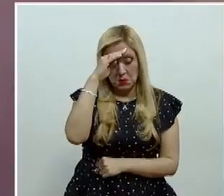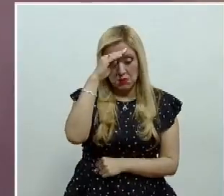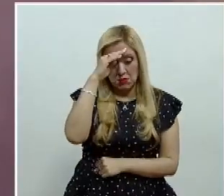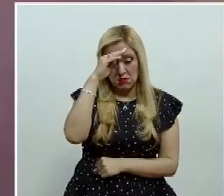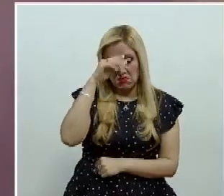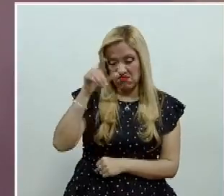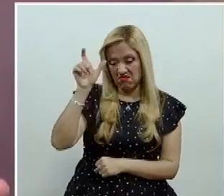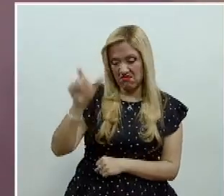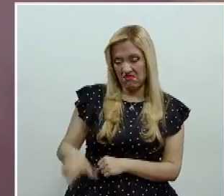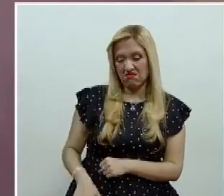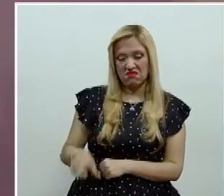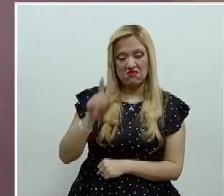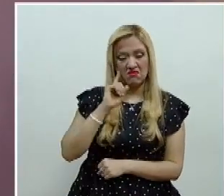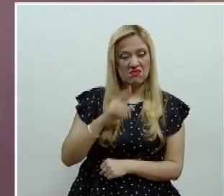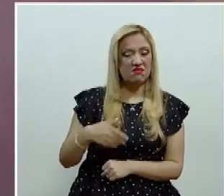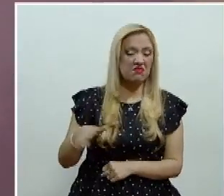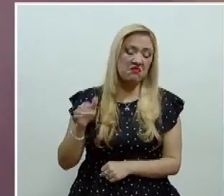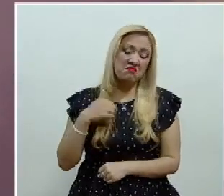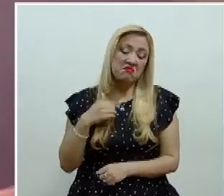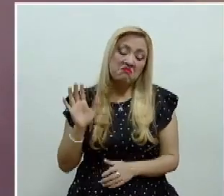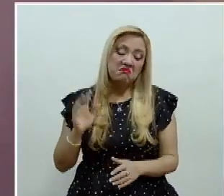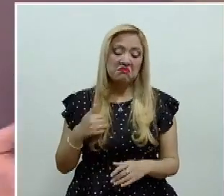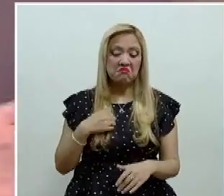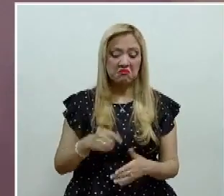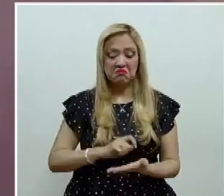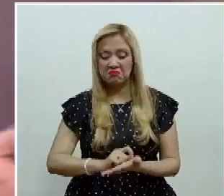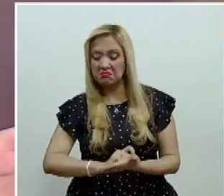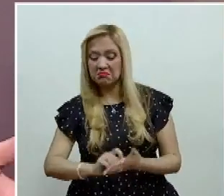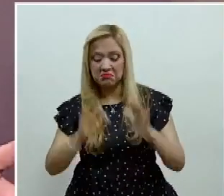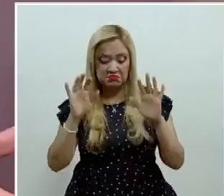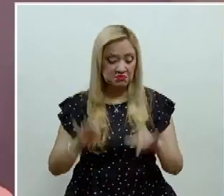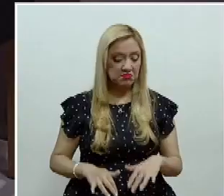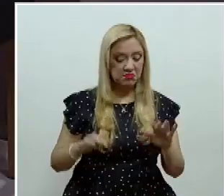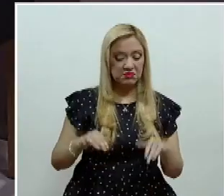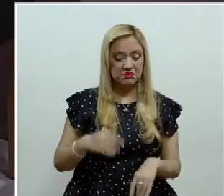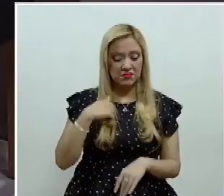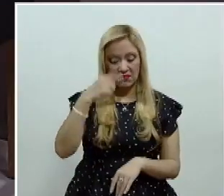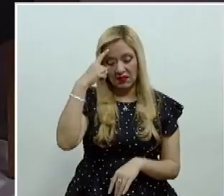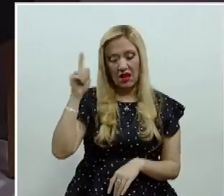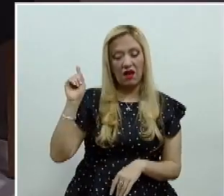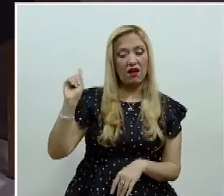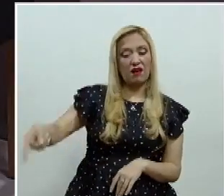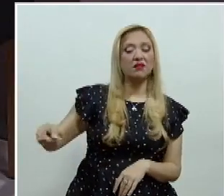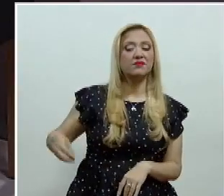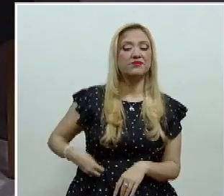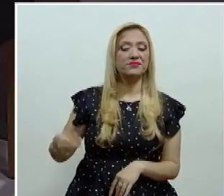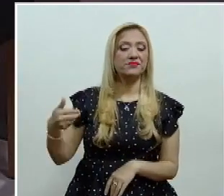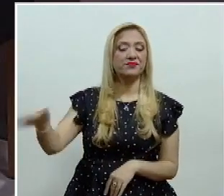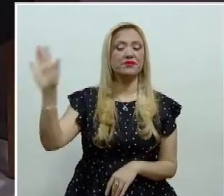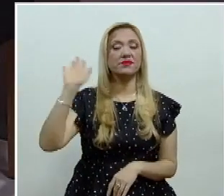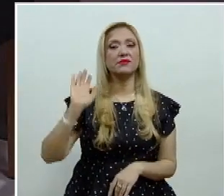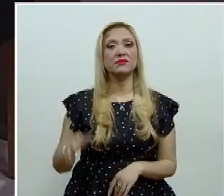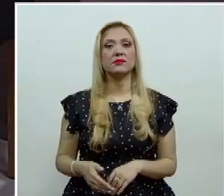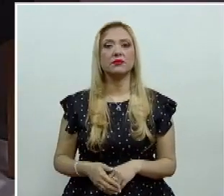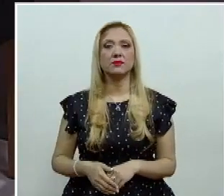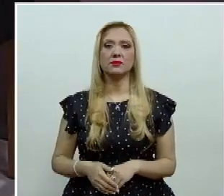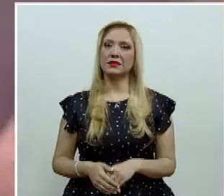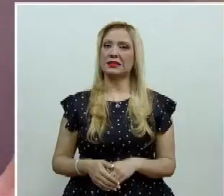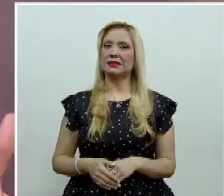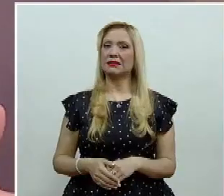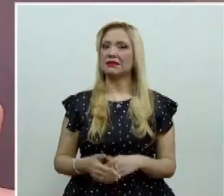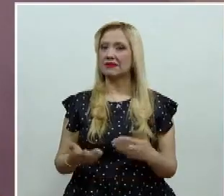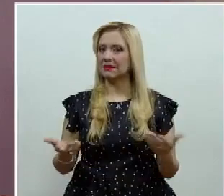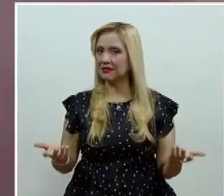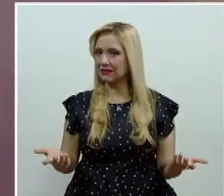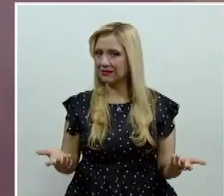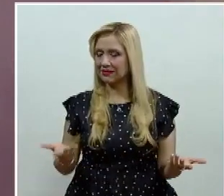estereotipos de género e inconscientemente cuando estoy decidiendo hacia dónde orientarme en mi investigación, pues ya ahí este prejuicio me está afectando en la